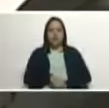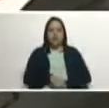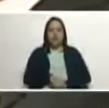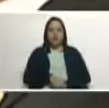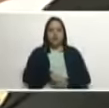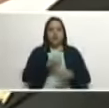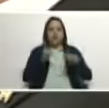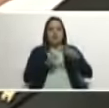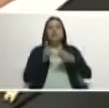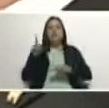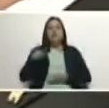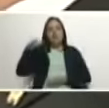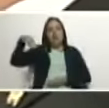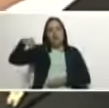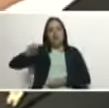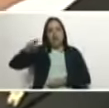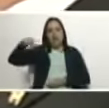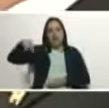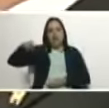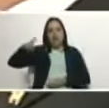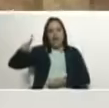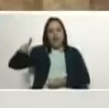Ricardo Menéndez para la planificación,